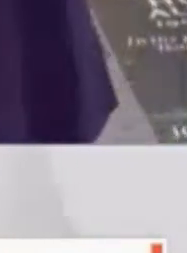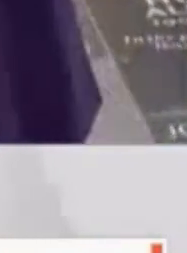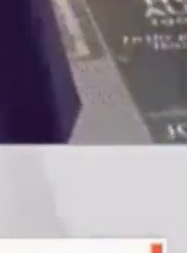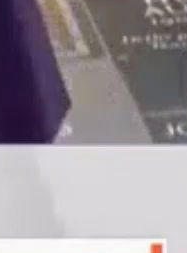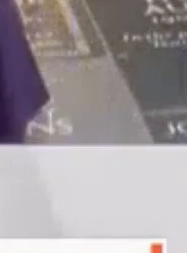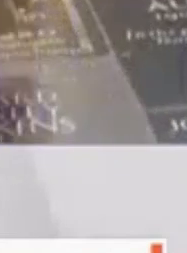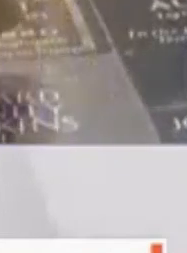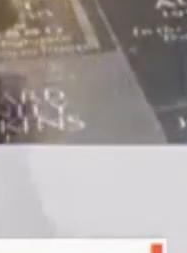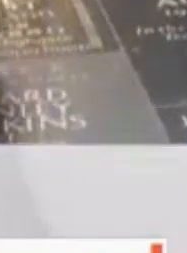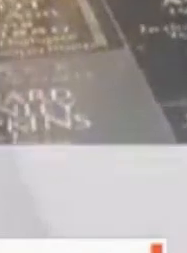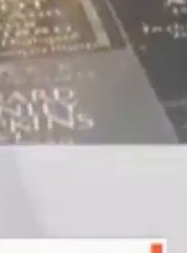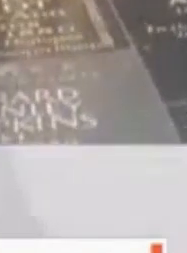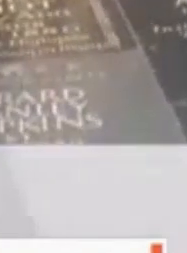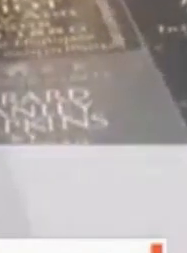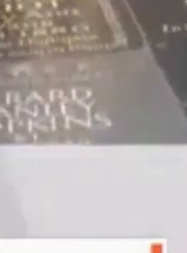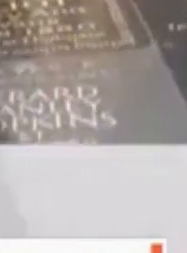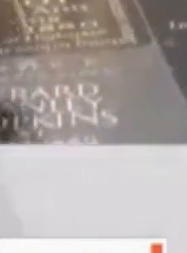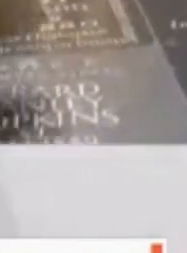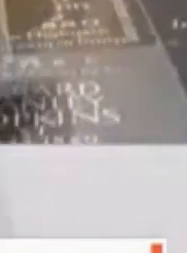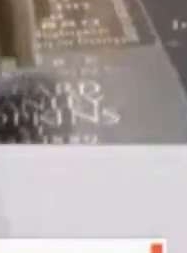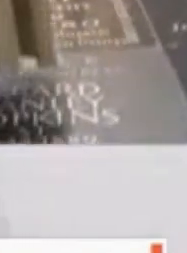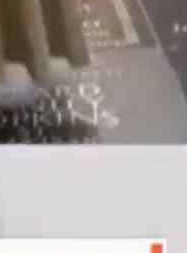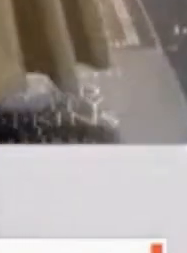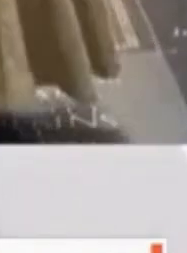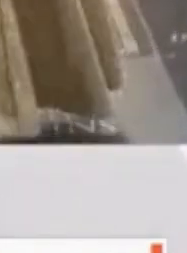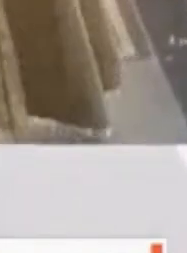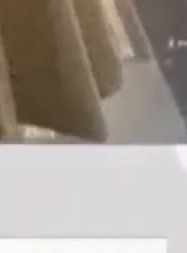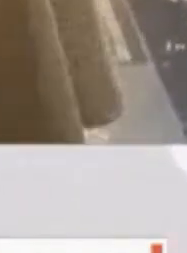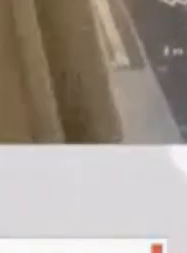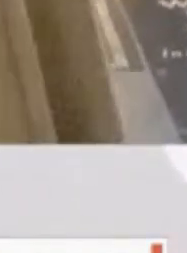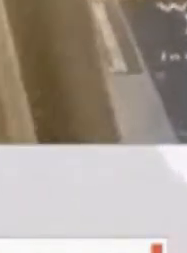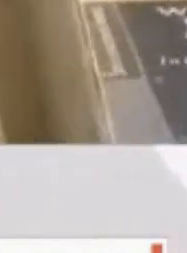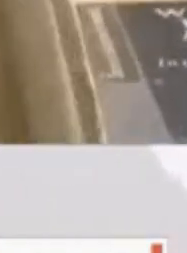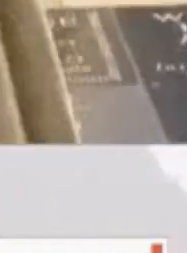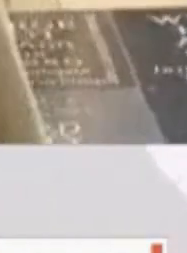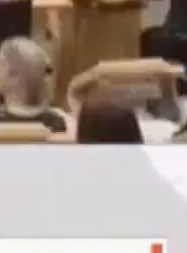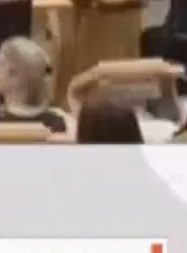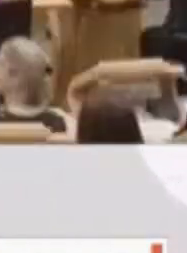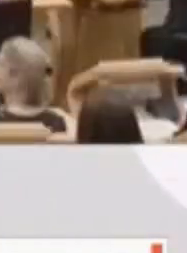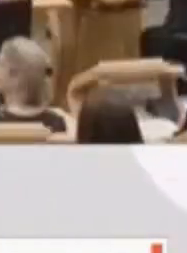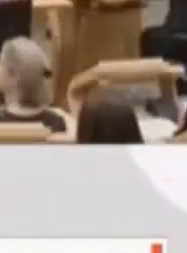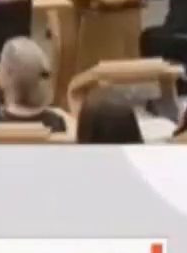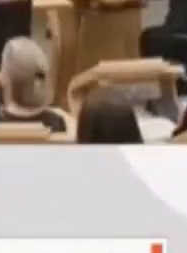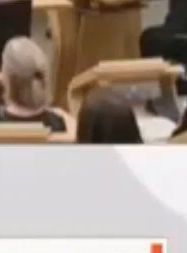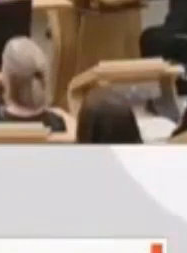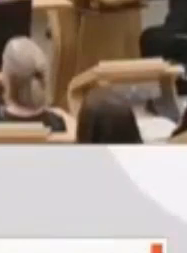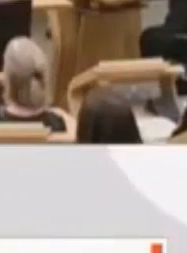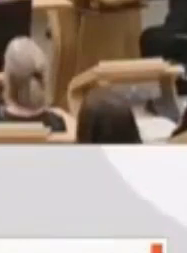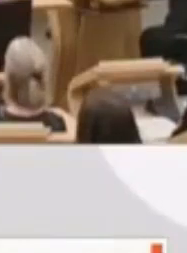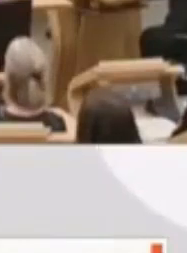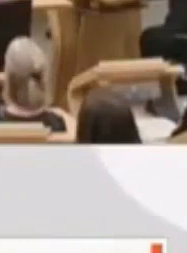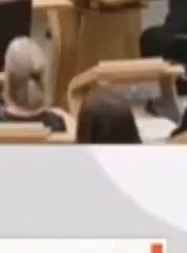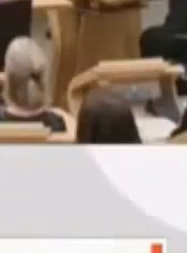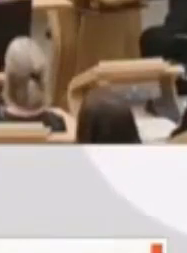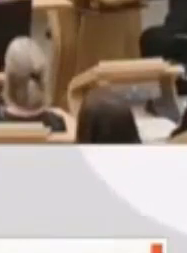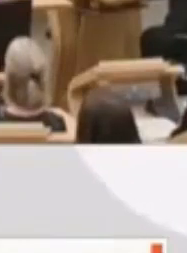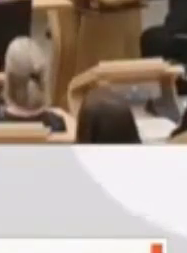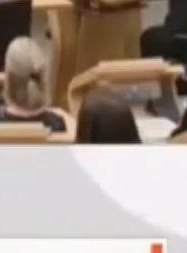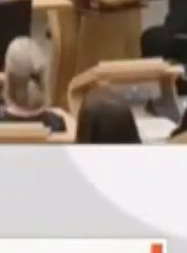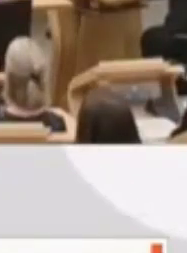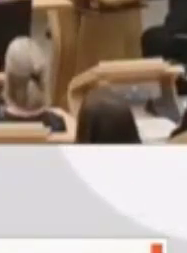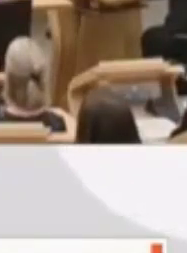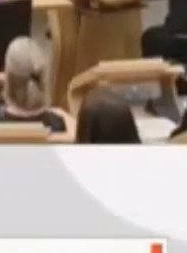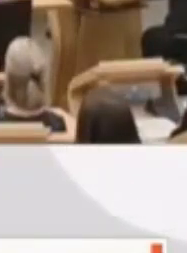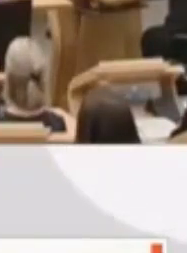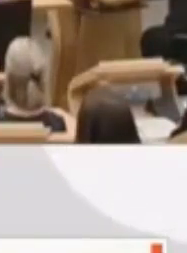importante porque se trata de un verdadero país, un país plurinacional. Esto llegamos a que este país sea plurinacional sobre la